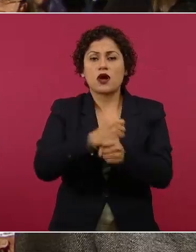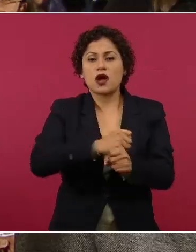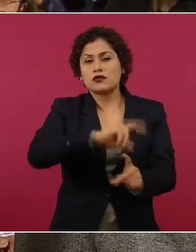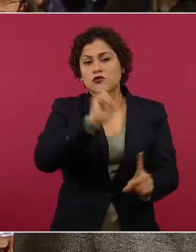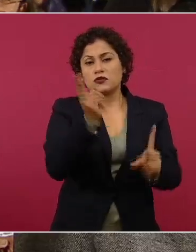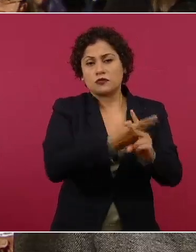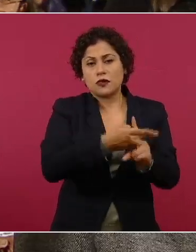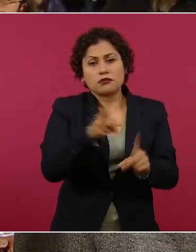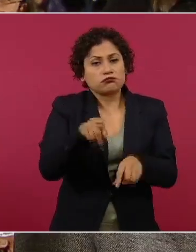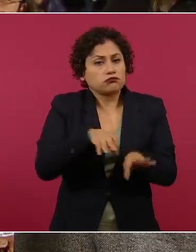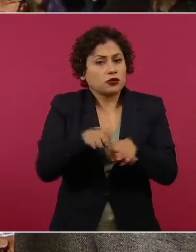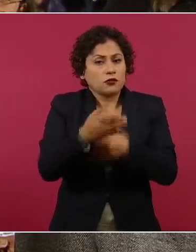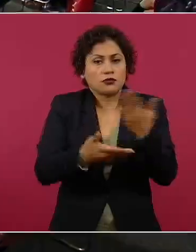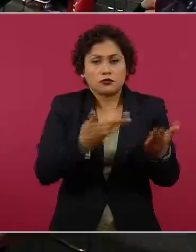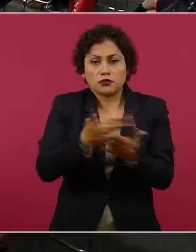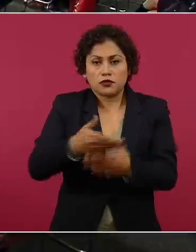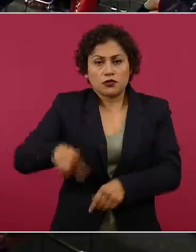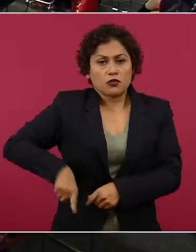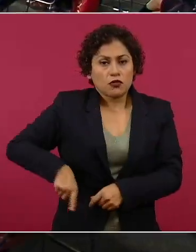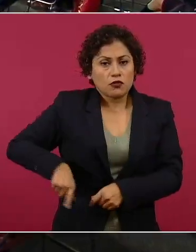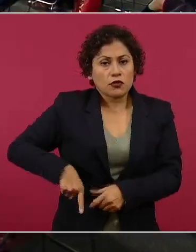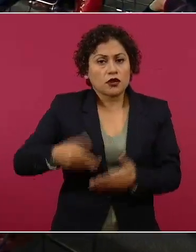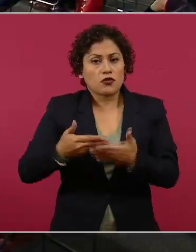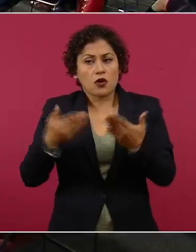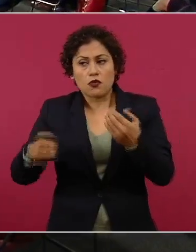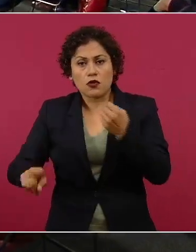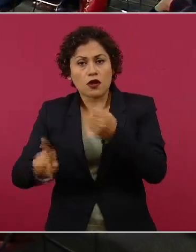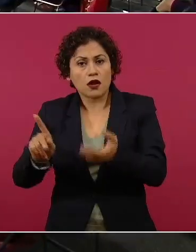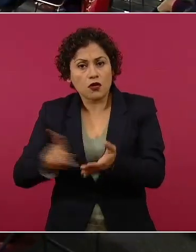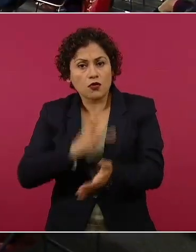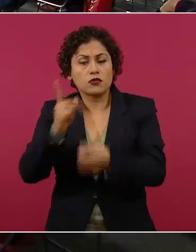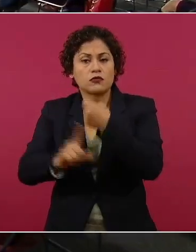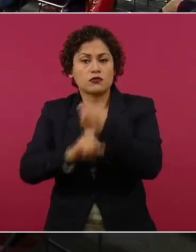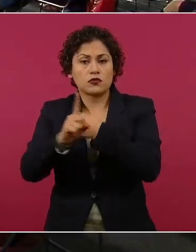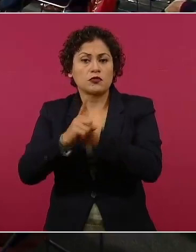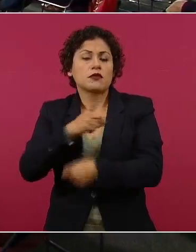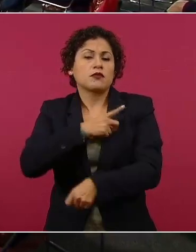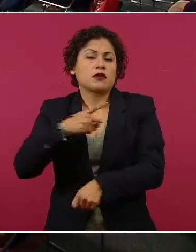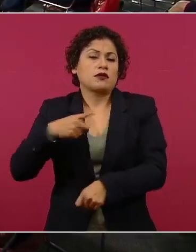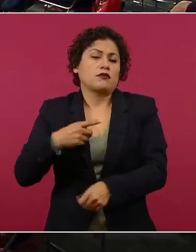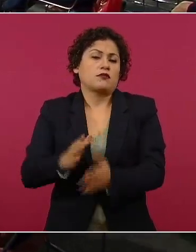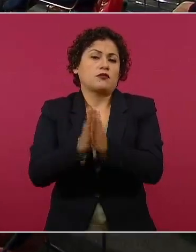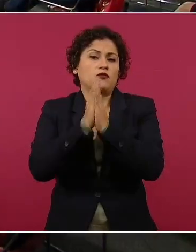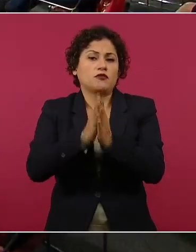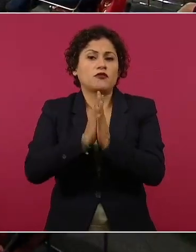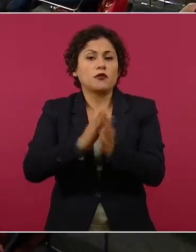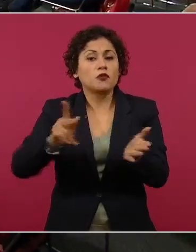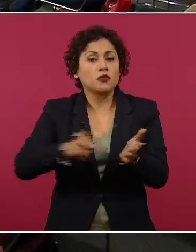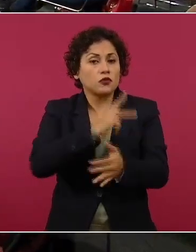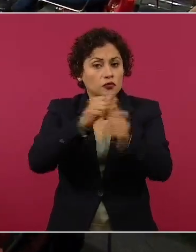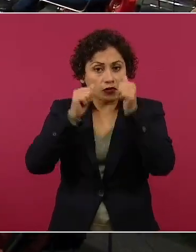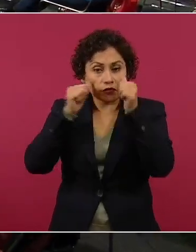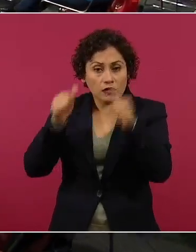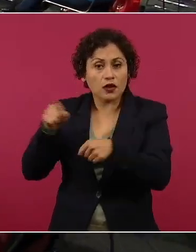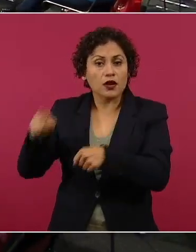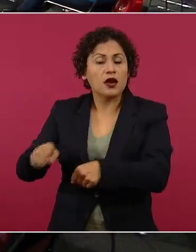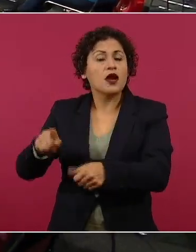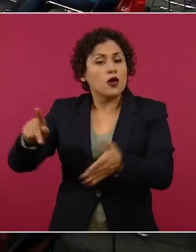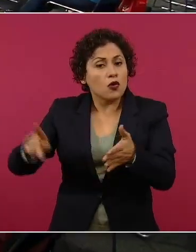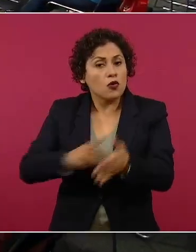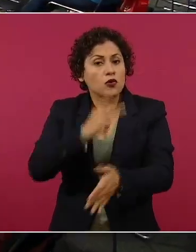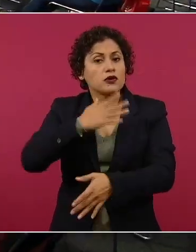servidor público federal. Lo menos que puede hacer hoy el Estado es garantizar que a la familia Parral Rabadán no se le vuelva a cometer una nueva